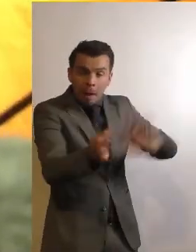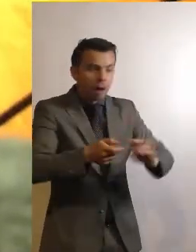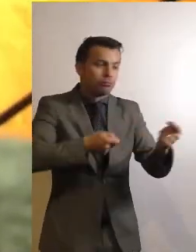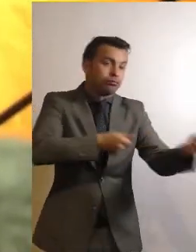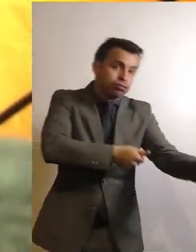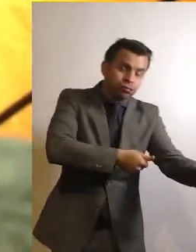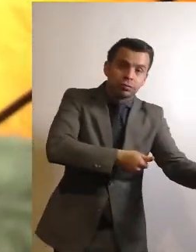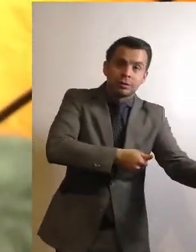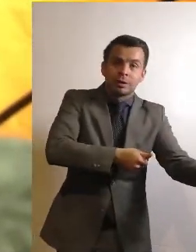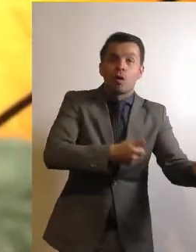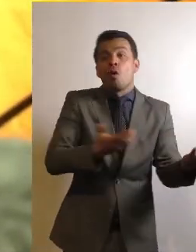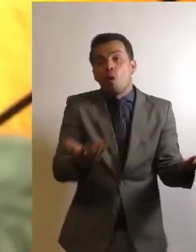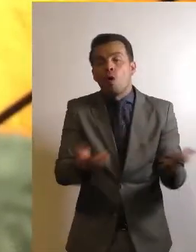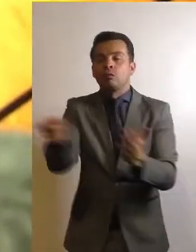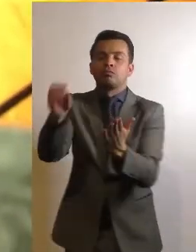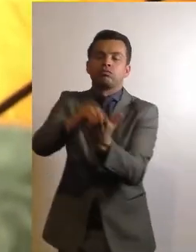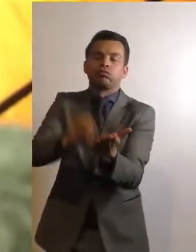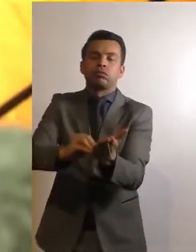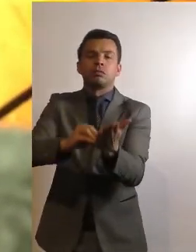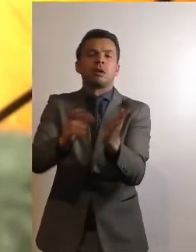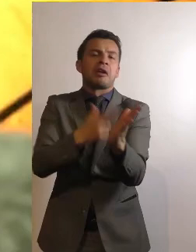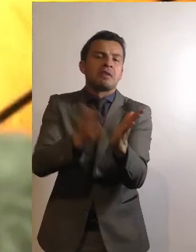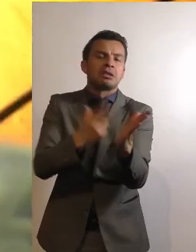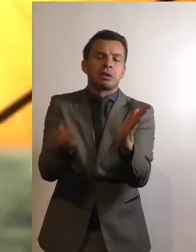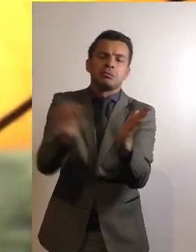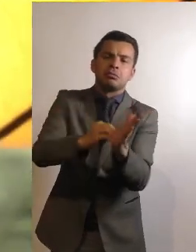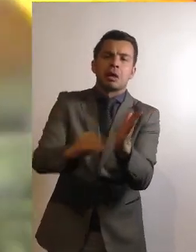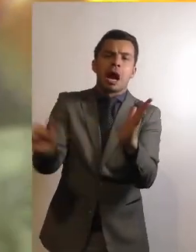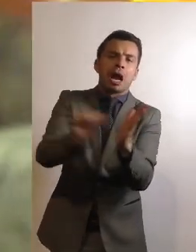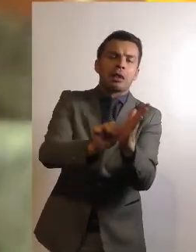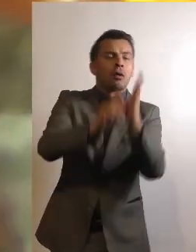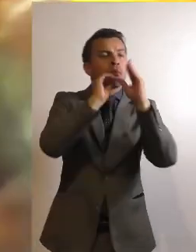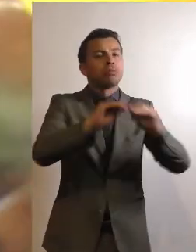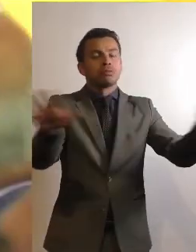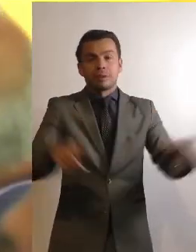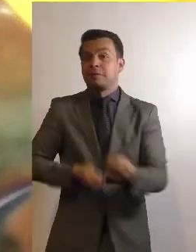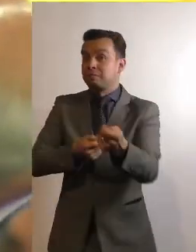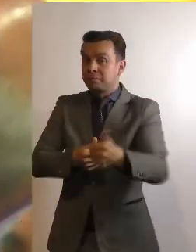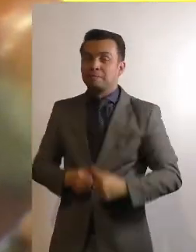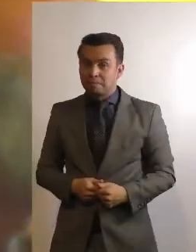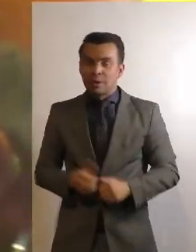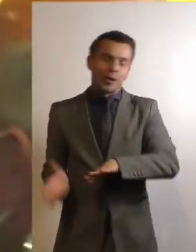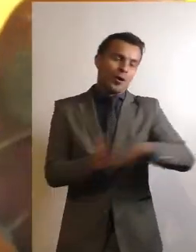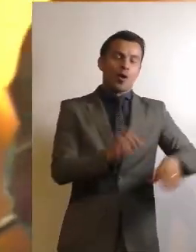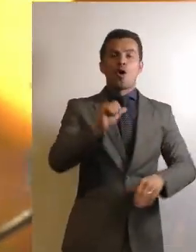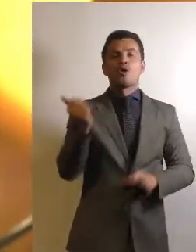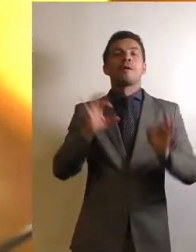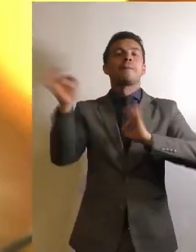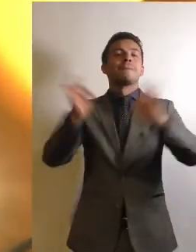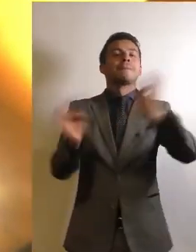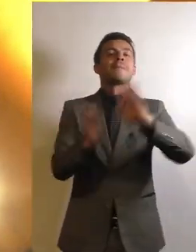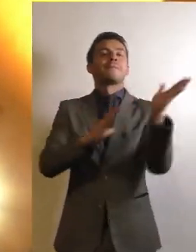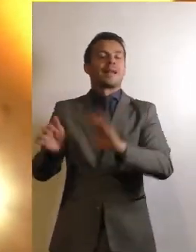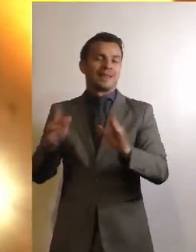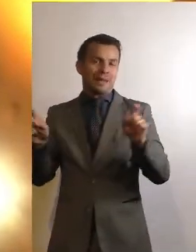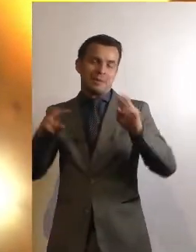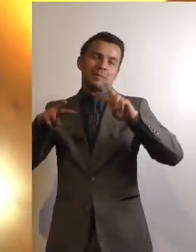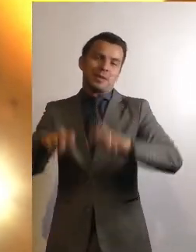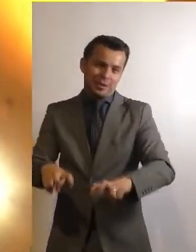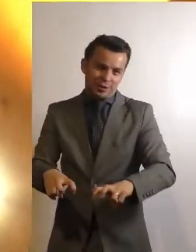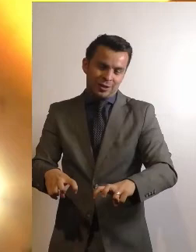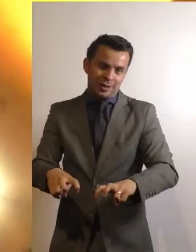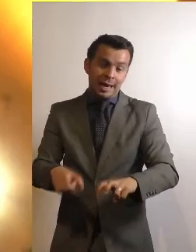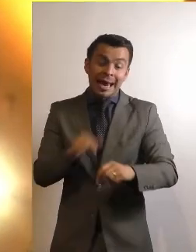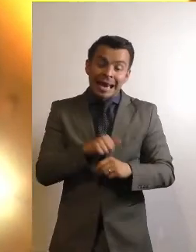artículos, entre otros. Y también contamos con el plan de formación en investigación. Esta es una estrategia formativa